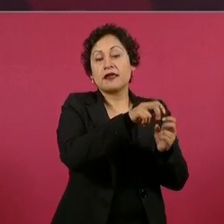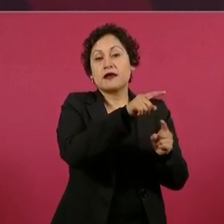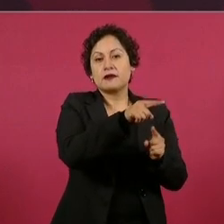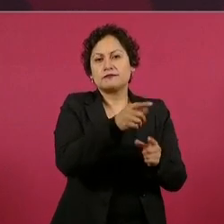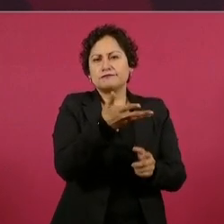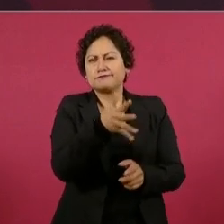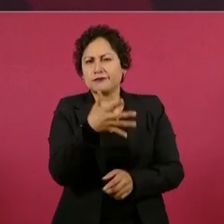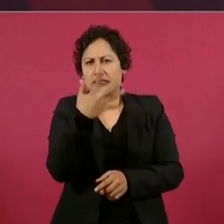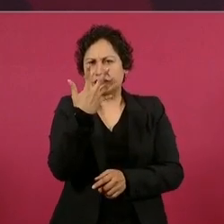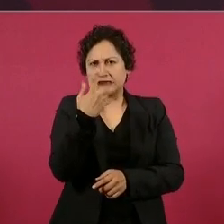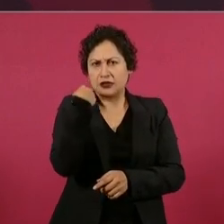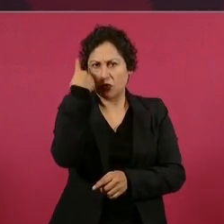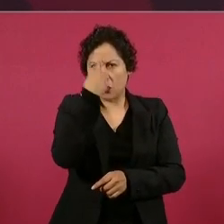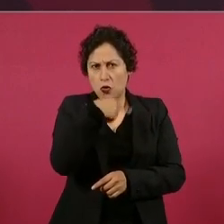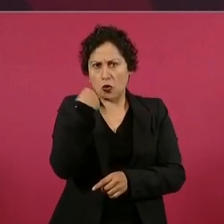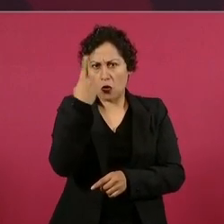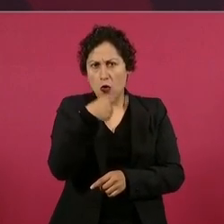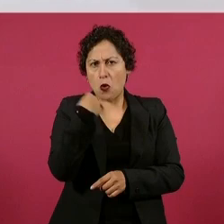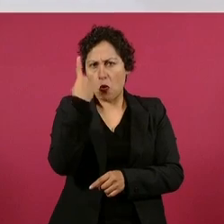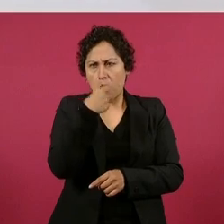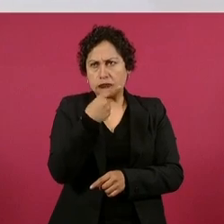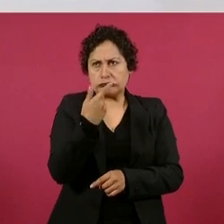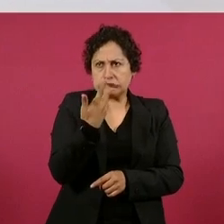más o menos, 6.